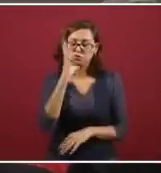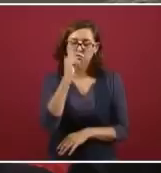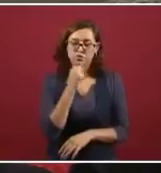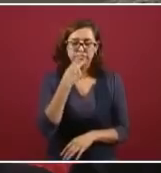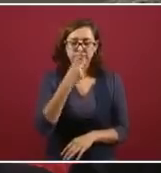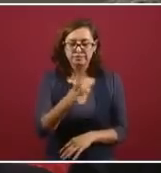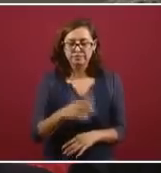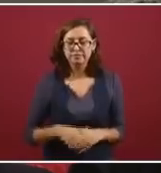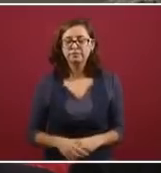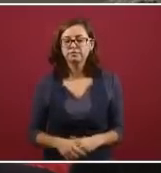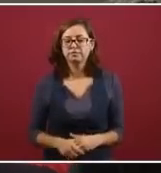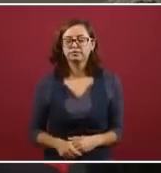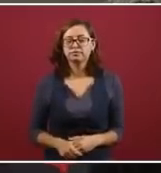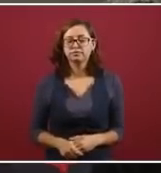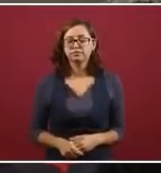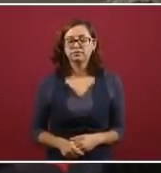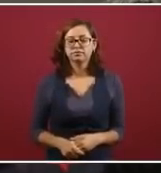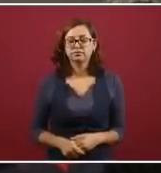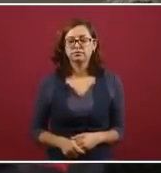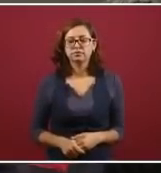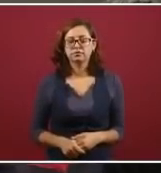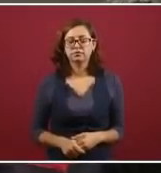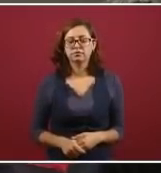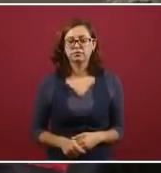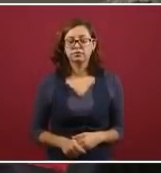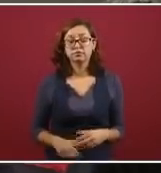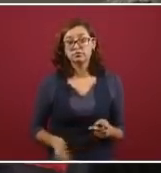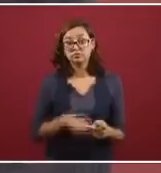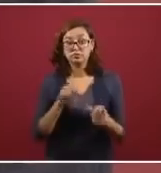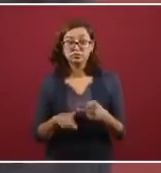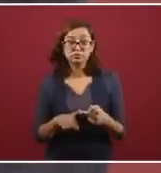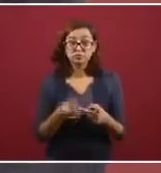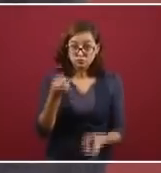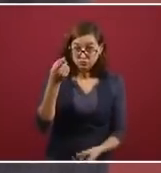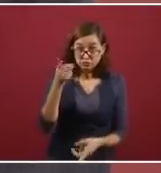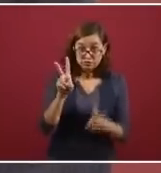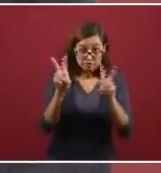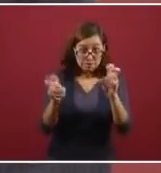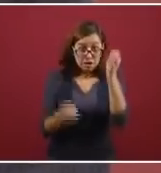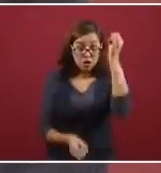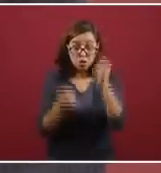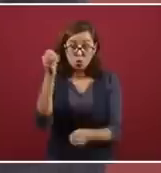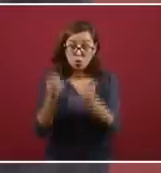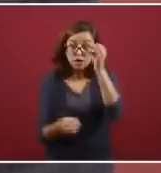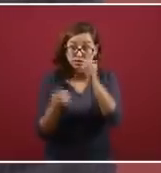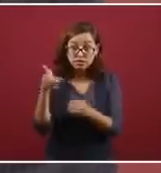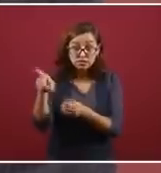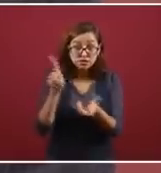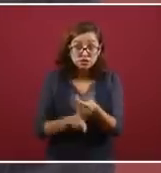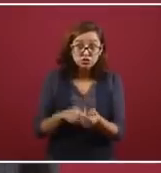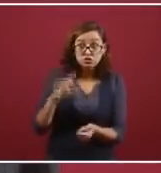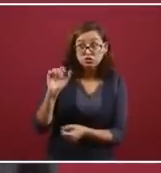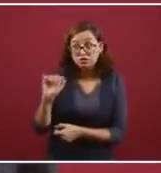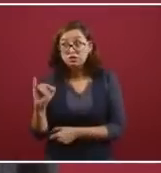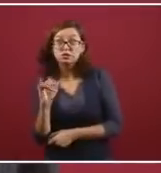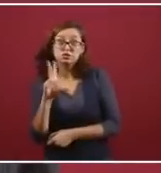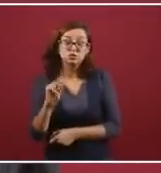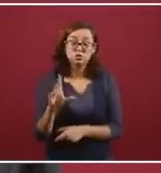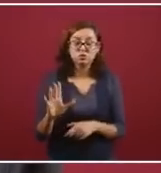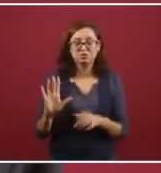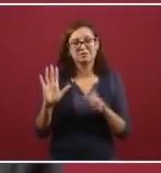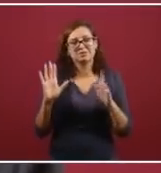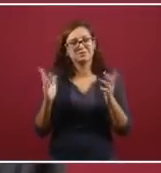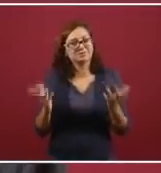respecto. Acerca de lo del juez, lo mismo, pertenece al